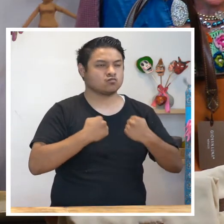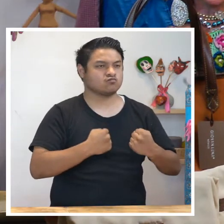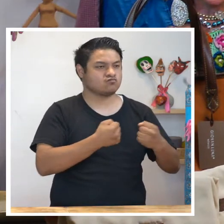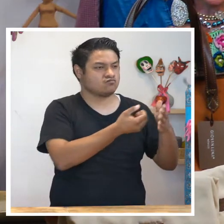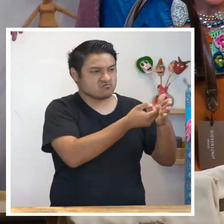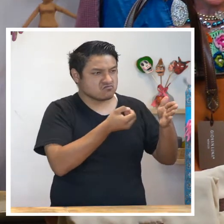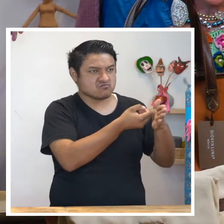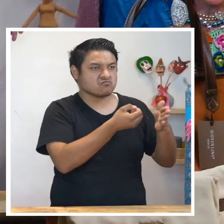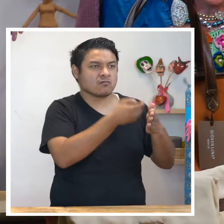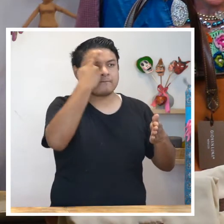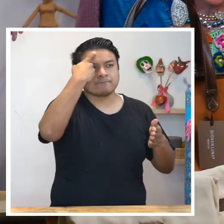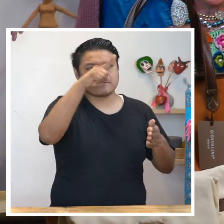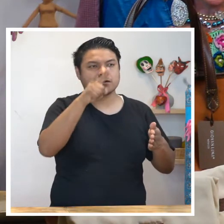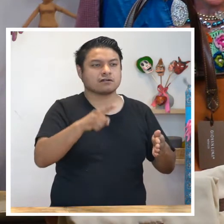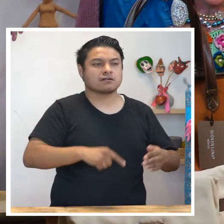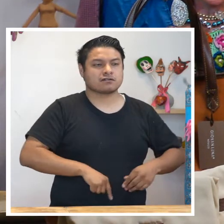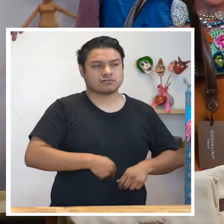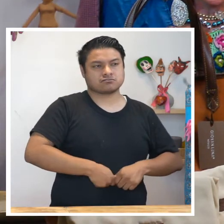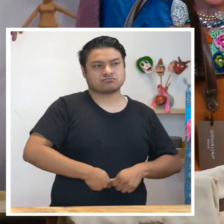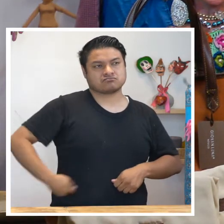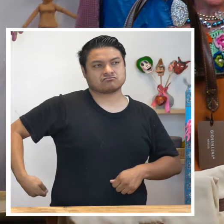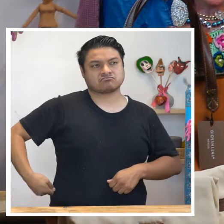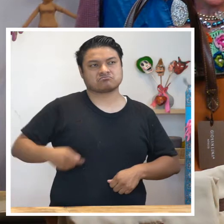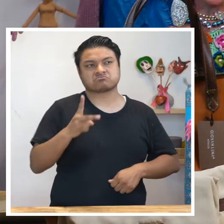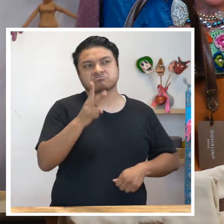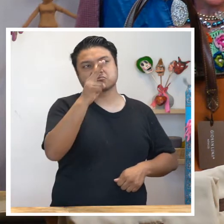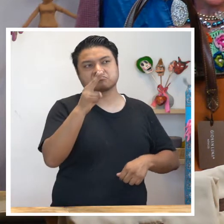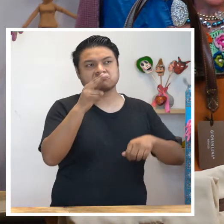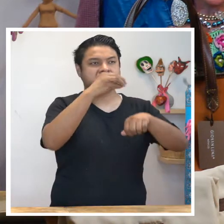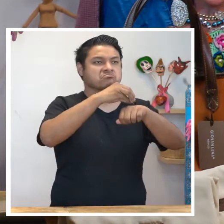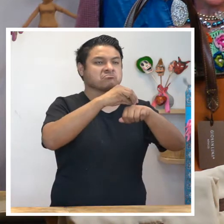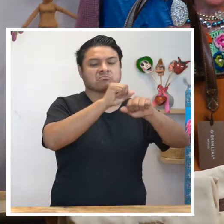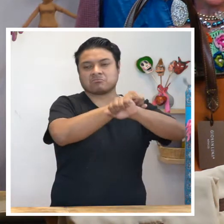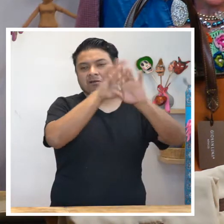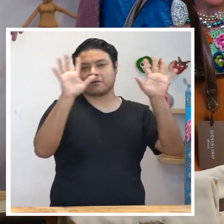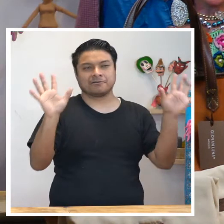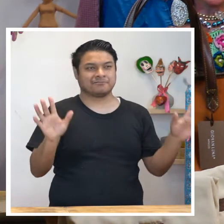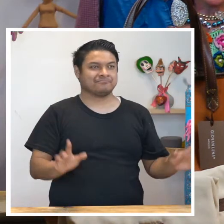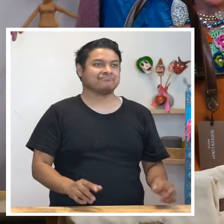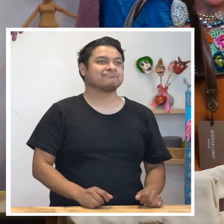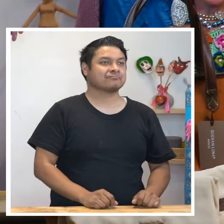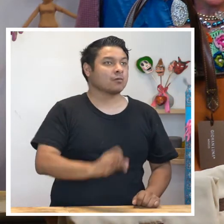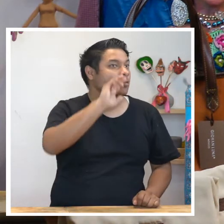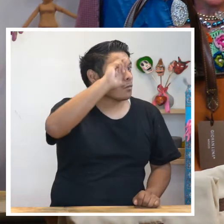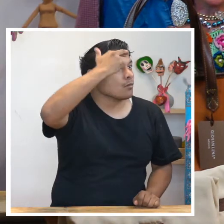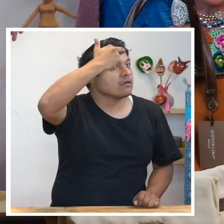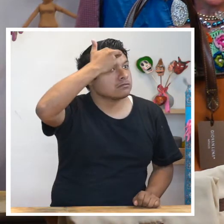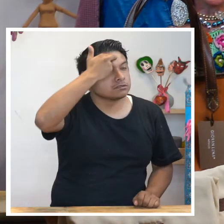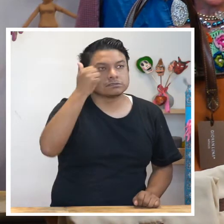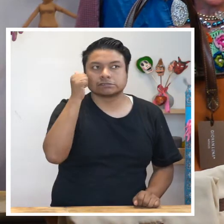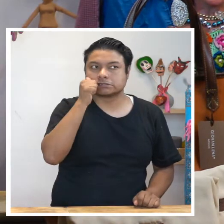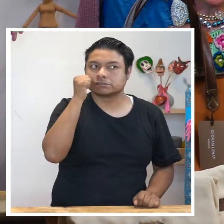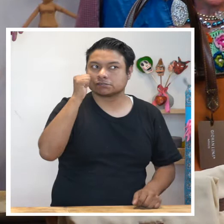Recuerden que siempre que terminemos nuestros trabajos, pues limpiar nuestra red de trabajo. Bueno, pues aquí